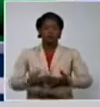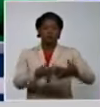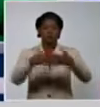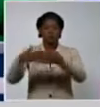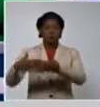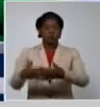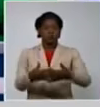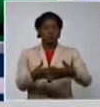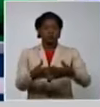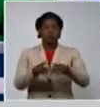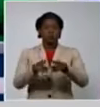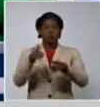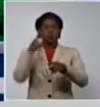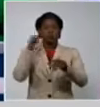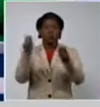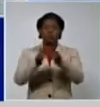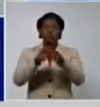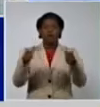cifra mayor,